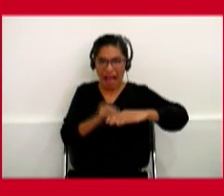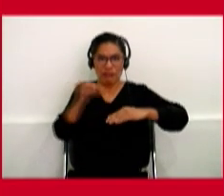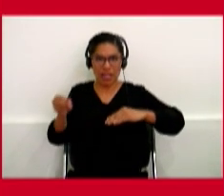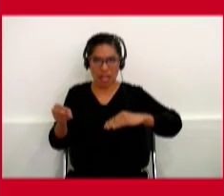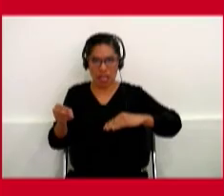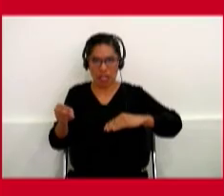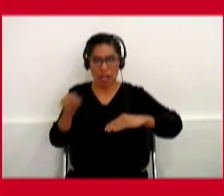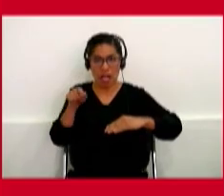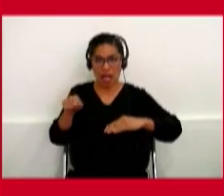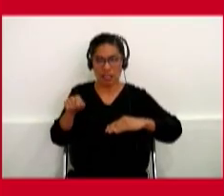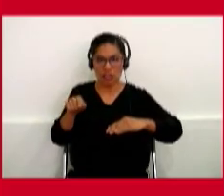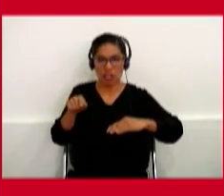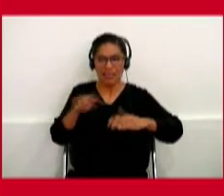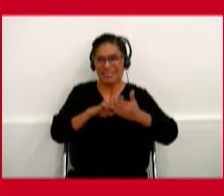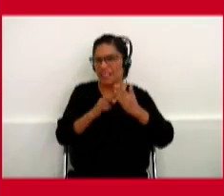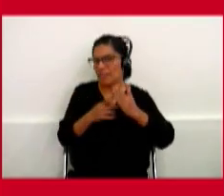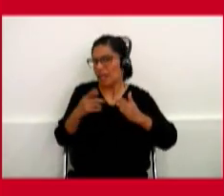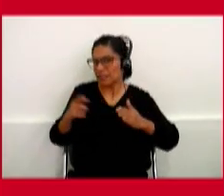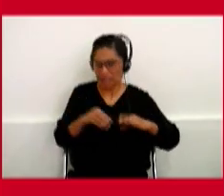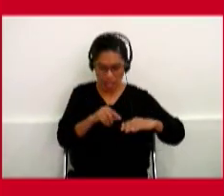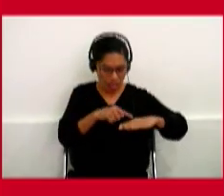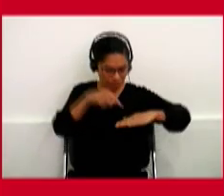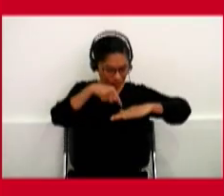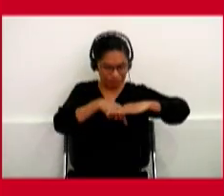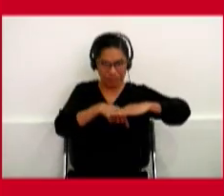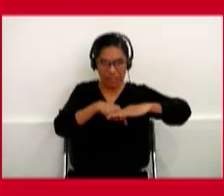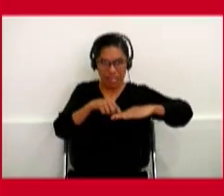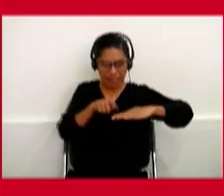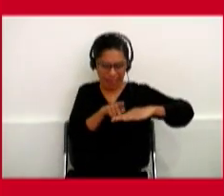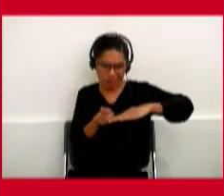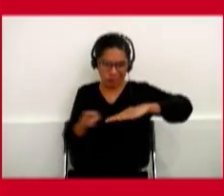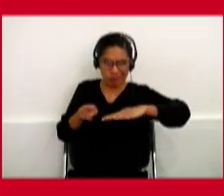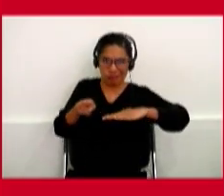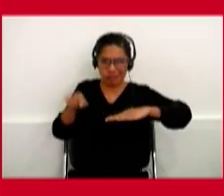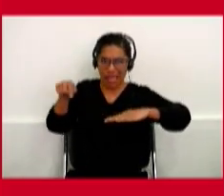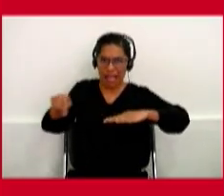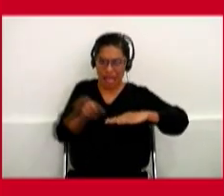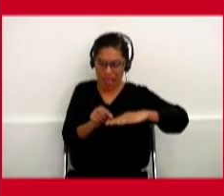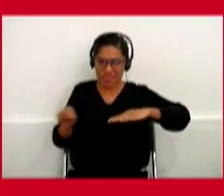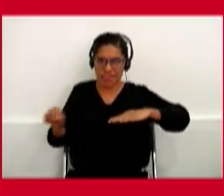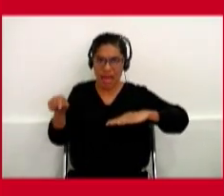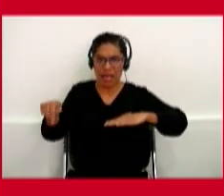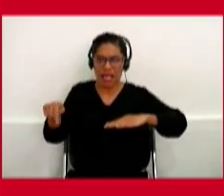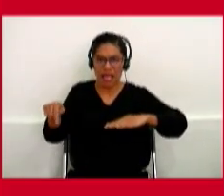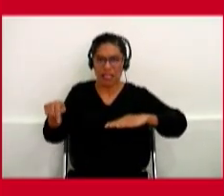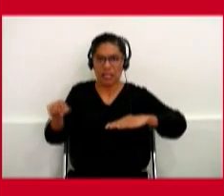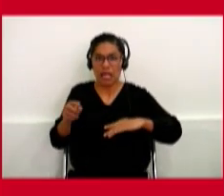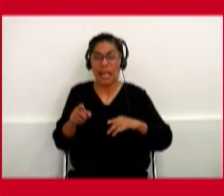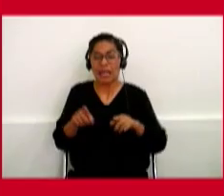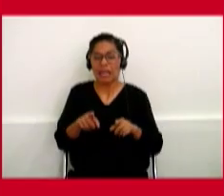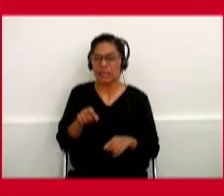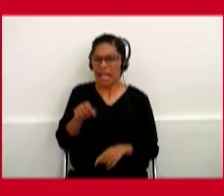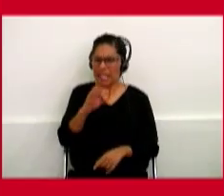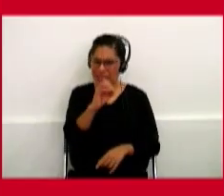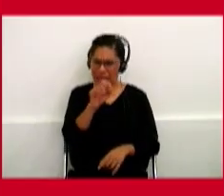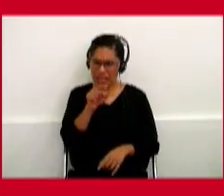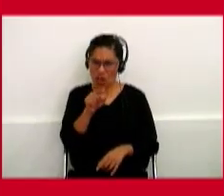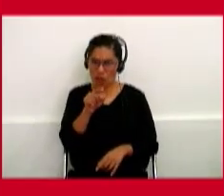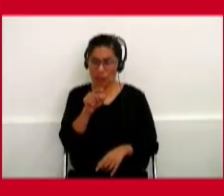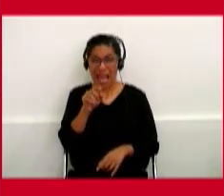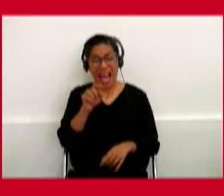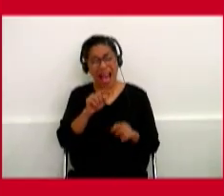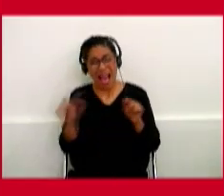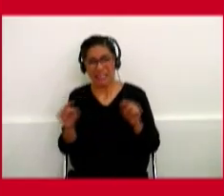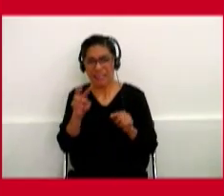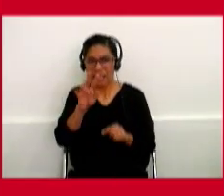hay mayor desviación de los taladros. Y en la estadística de frecuencia nos indica que de 0 a 25 centímetros tenemos